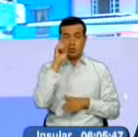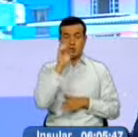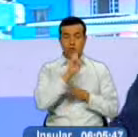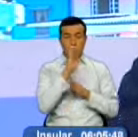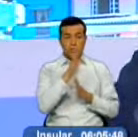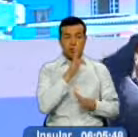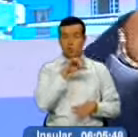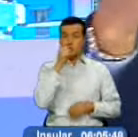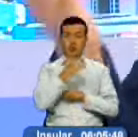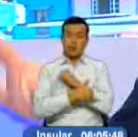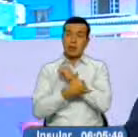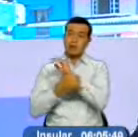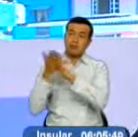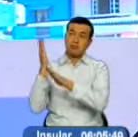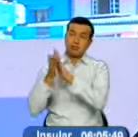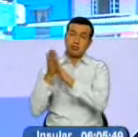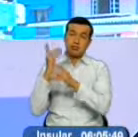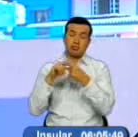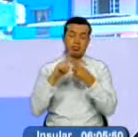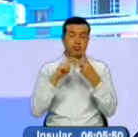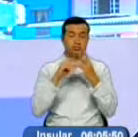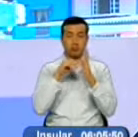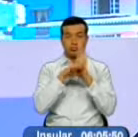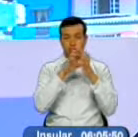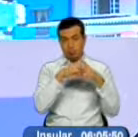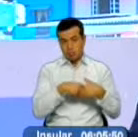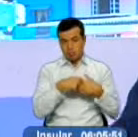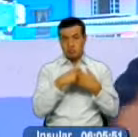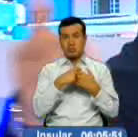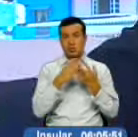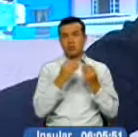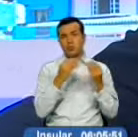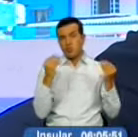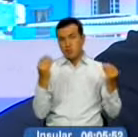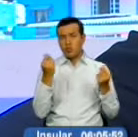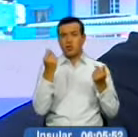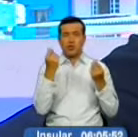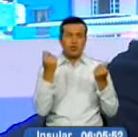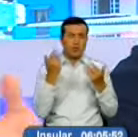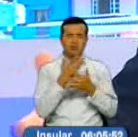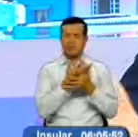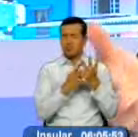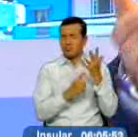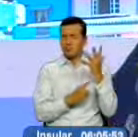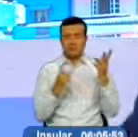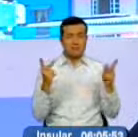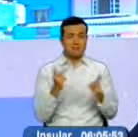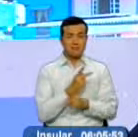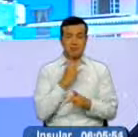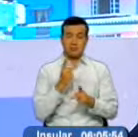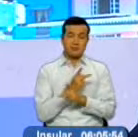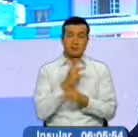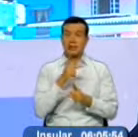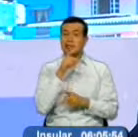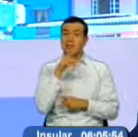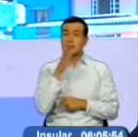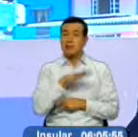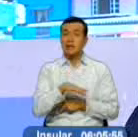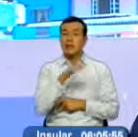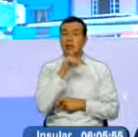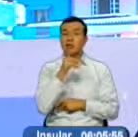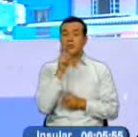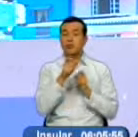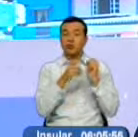exterior, todo lo que vino después con el salvataje bancario y la dolarización unilateral, los grandes perdedores del ajuste